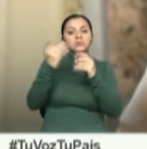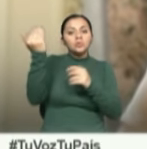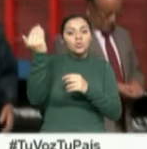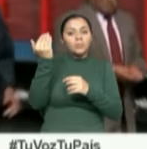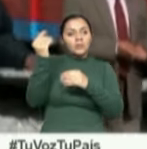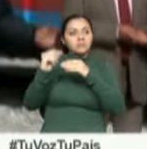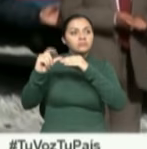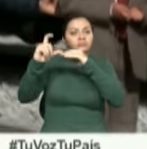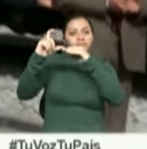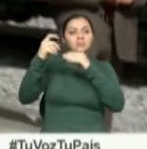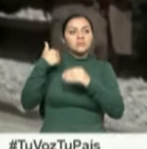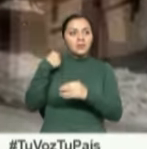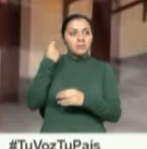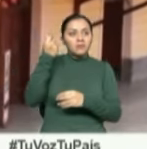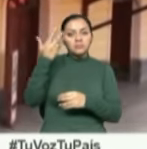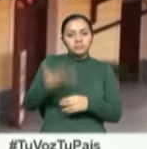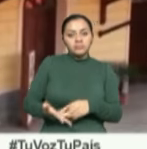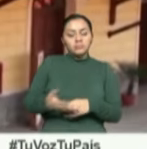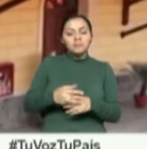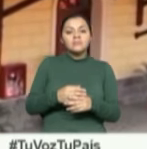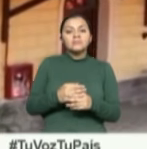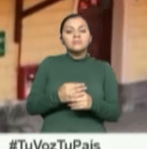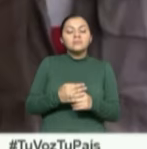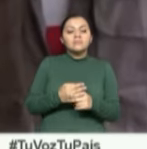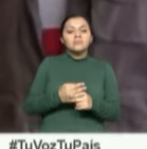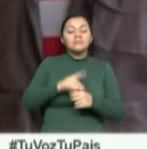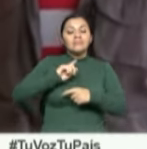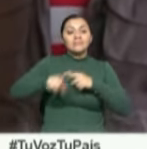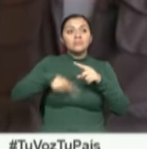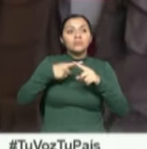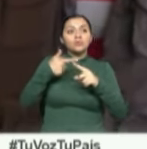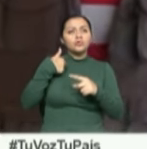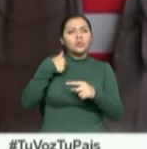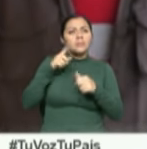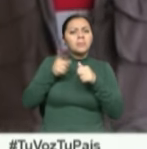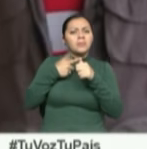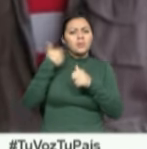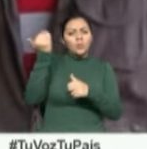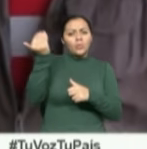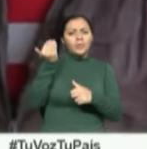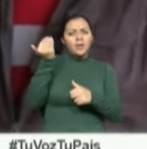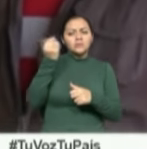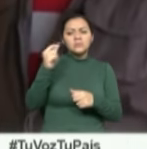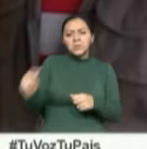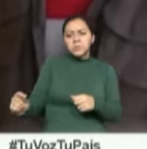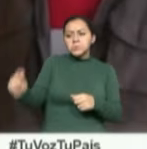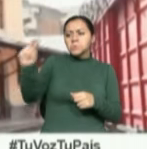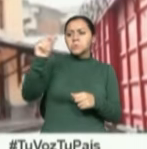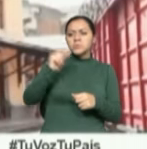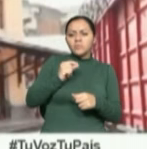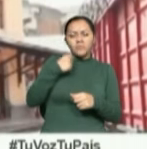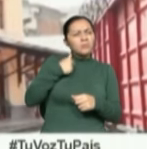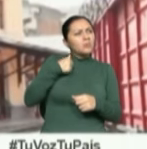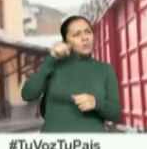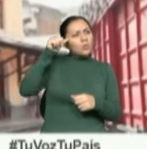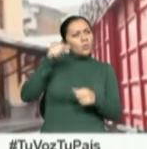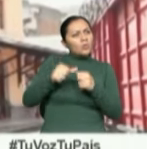más alta de América Latina. Cuando recién me jubilé, percibía la cantidad de